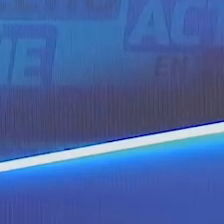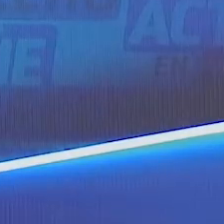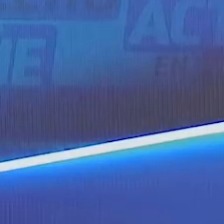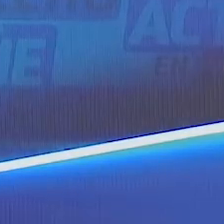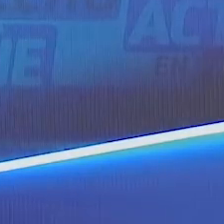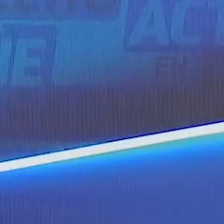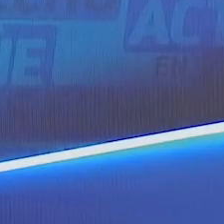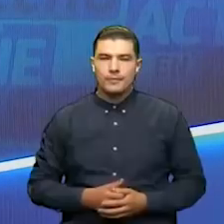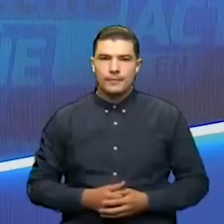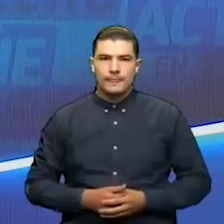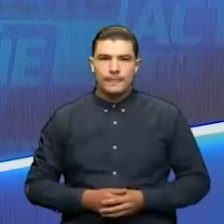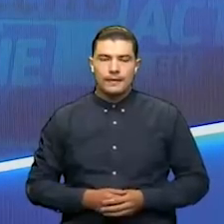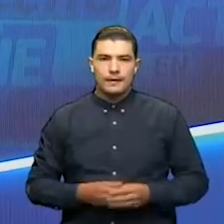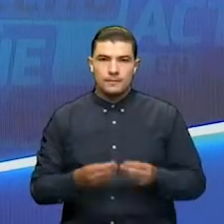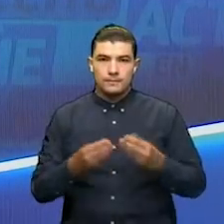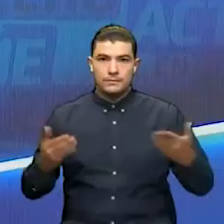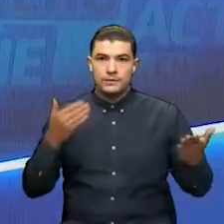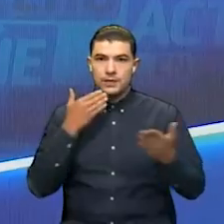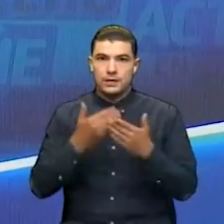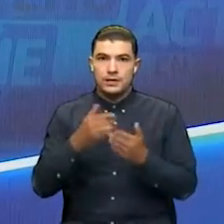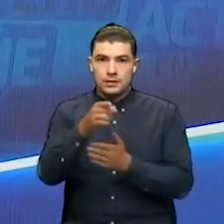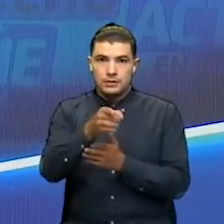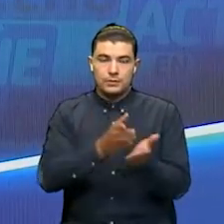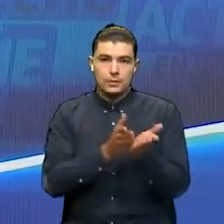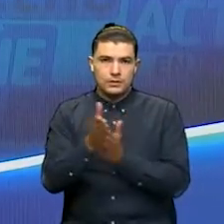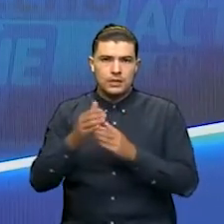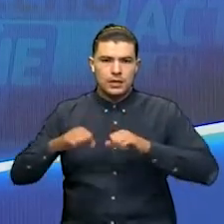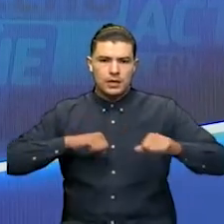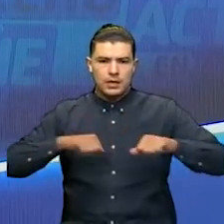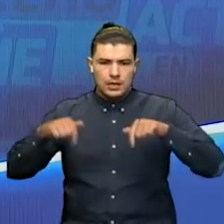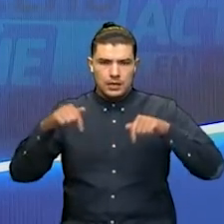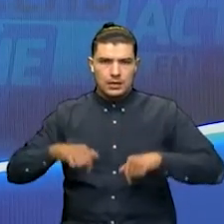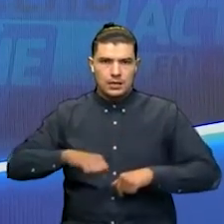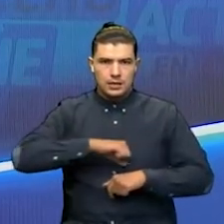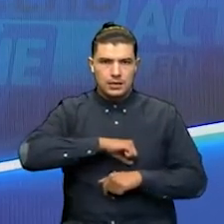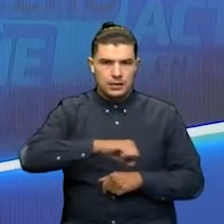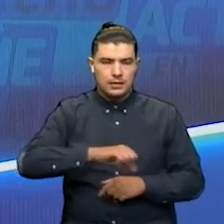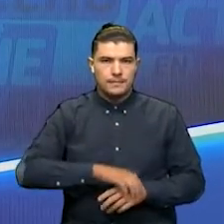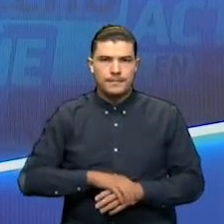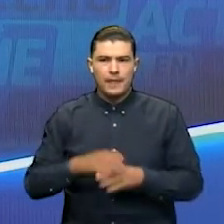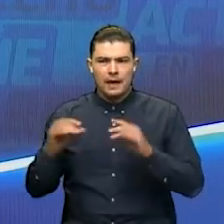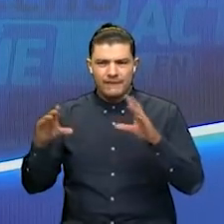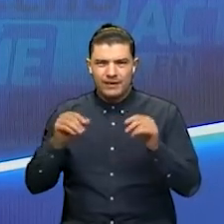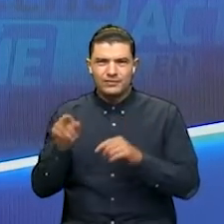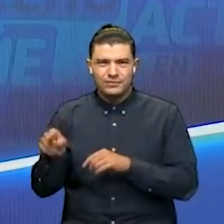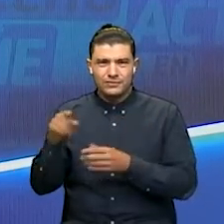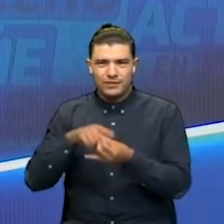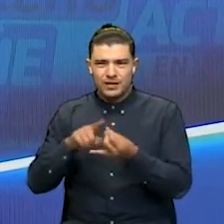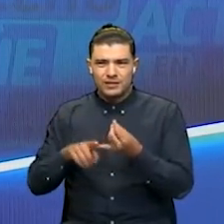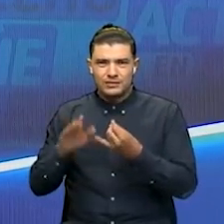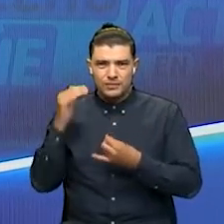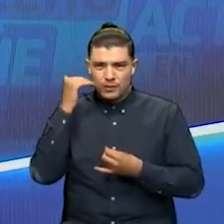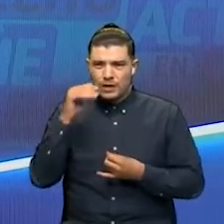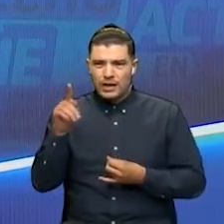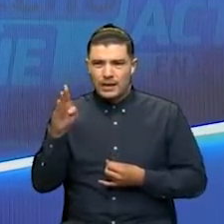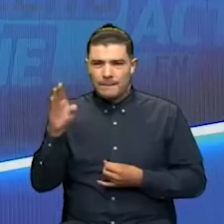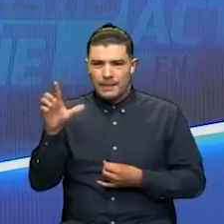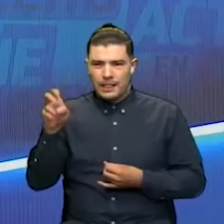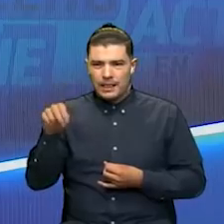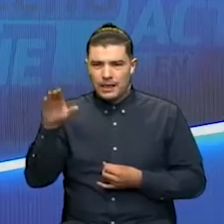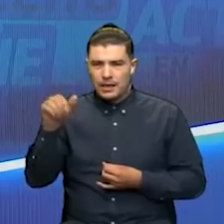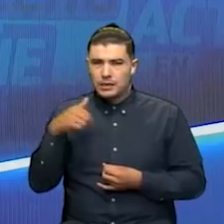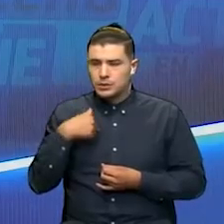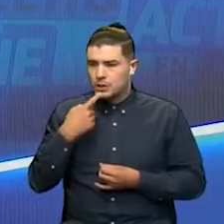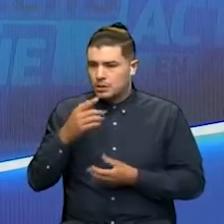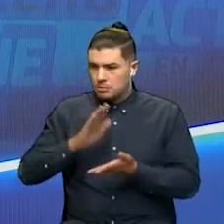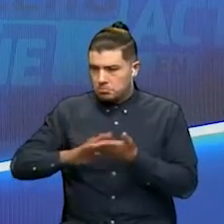Gracias por continuar en Actúa en Derecho y pues estábamos debatiendo precisamente el caso de la señora Blanca, quien nos comentaba acerca de, bueno, ya le